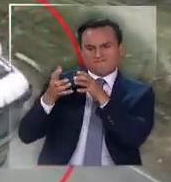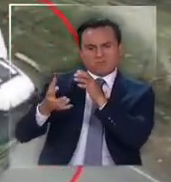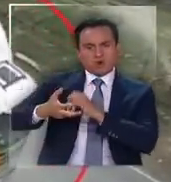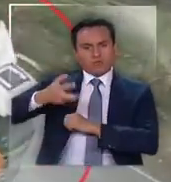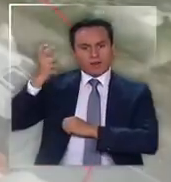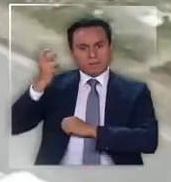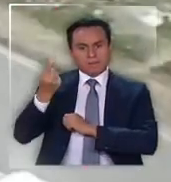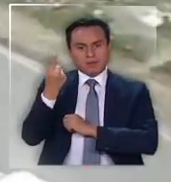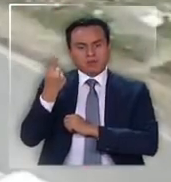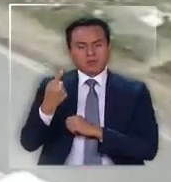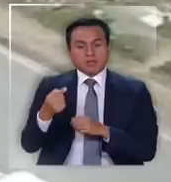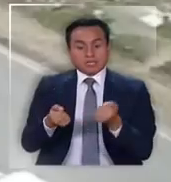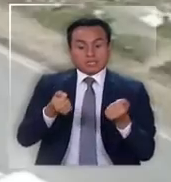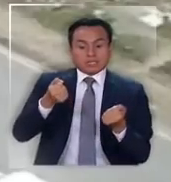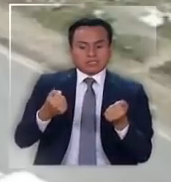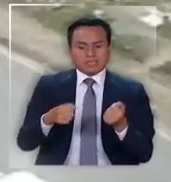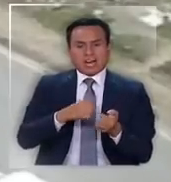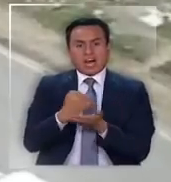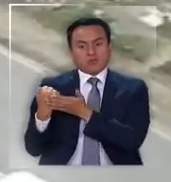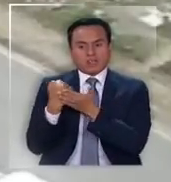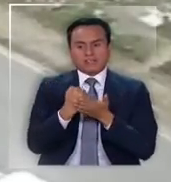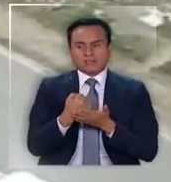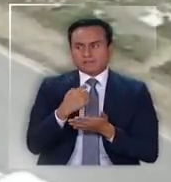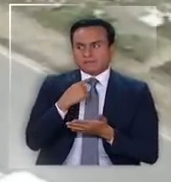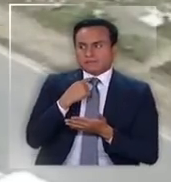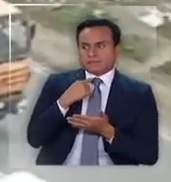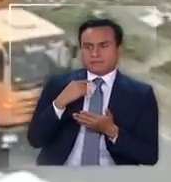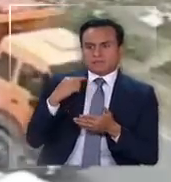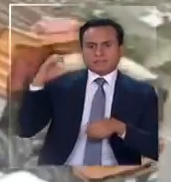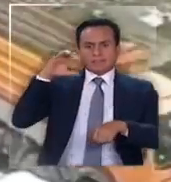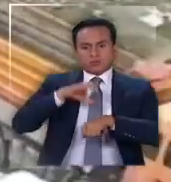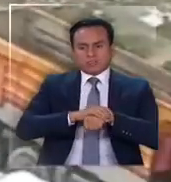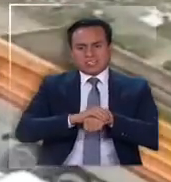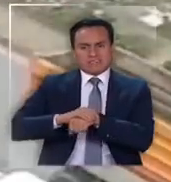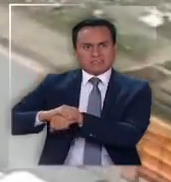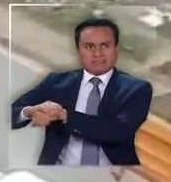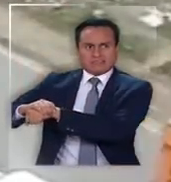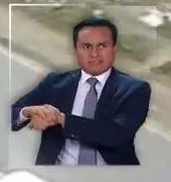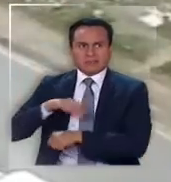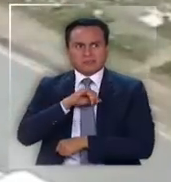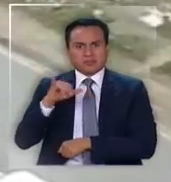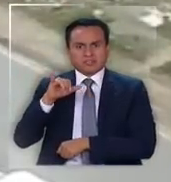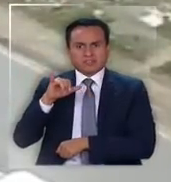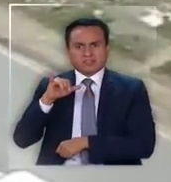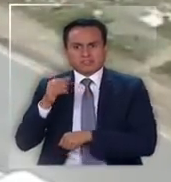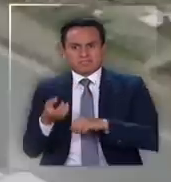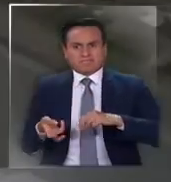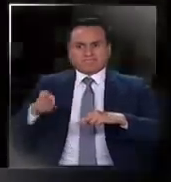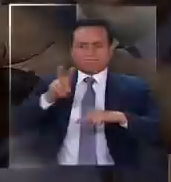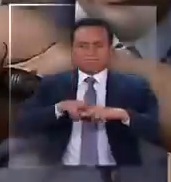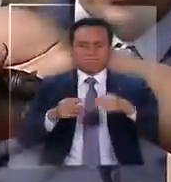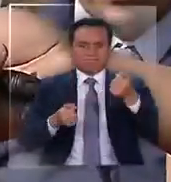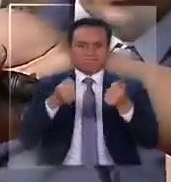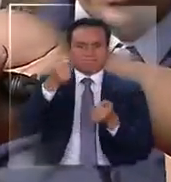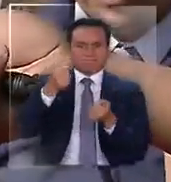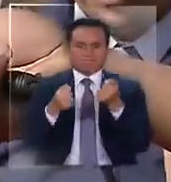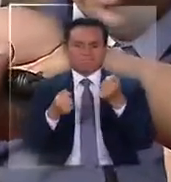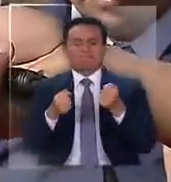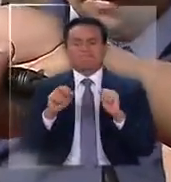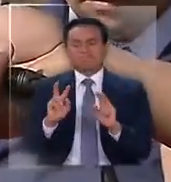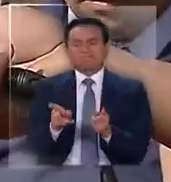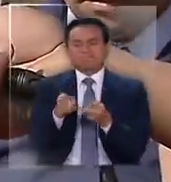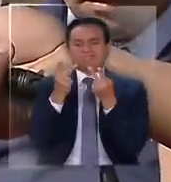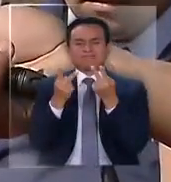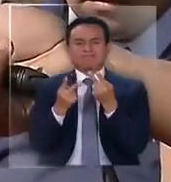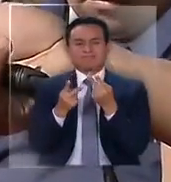intimidando al conductor y peoneta que traían, los secuestraban y posteriormente ocupaban el vehículo que está recuperado para